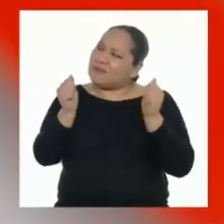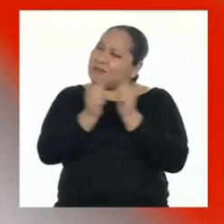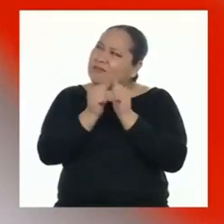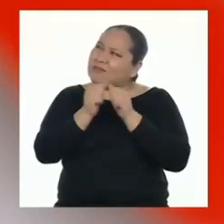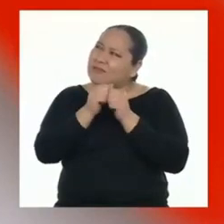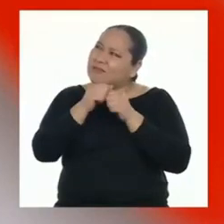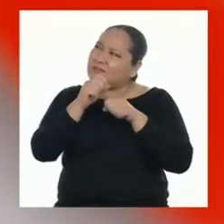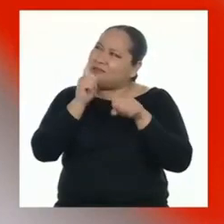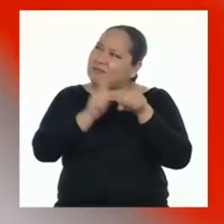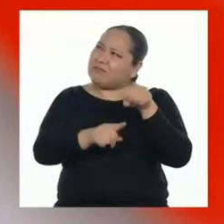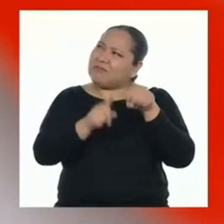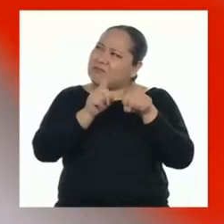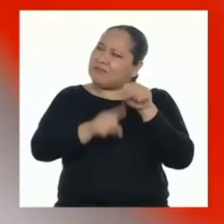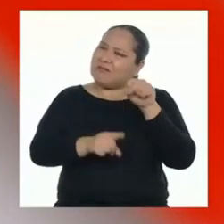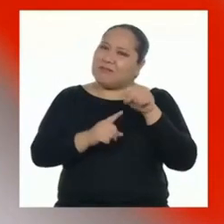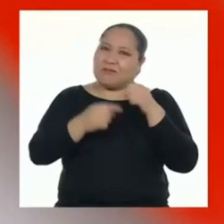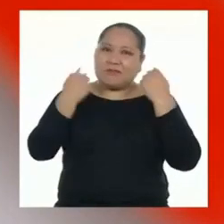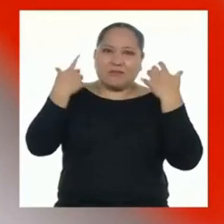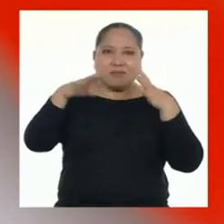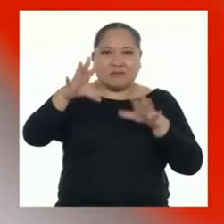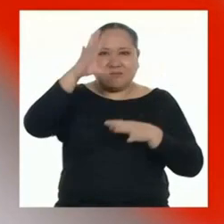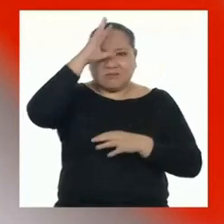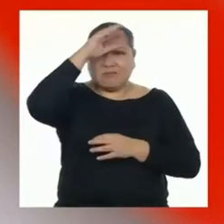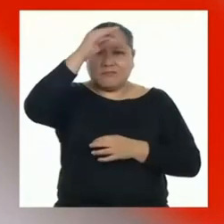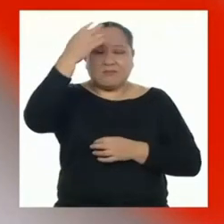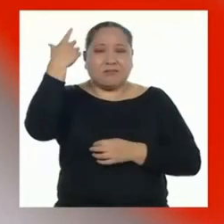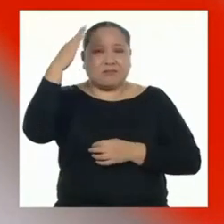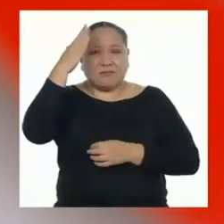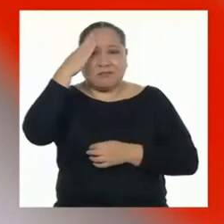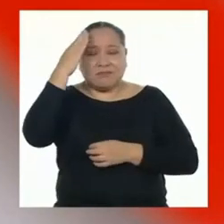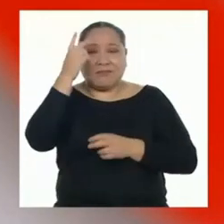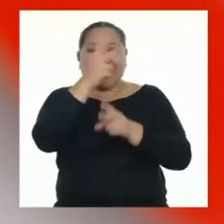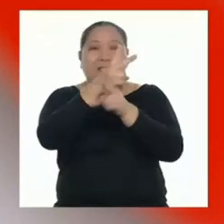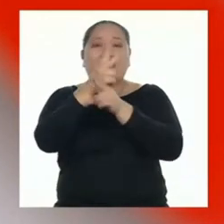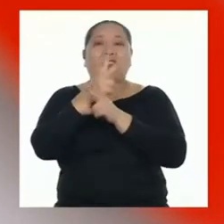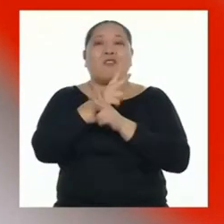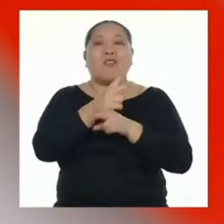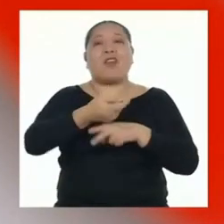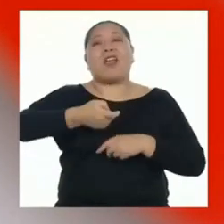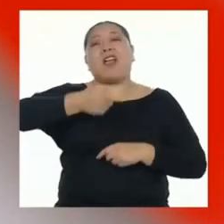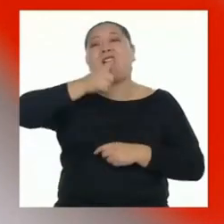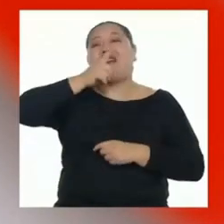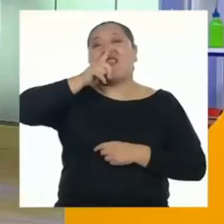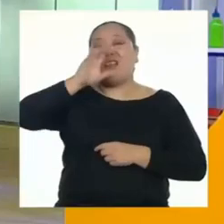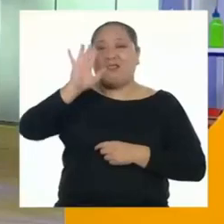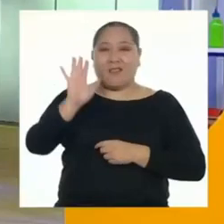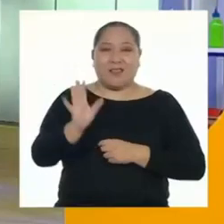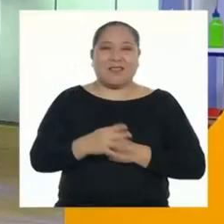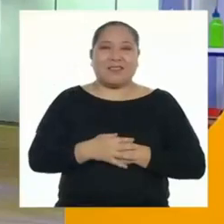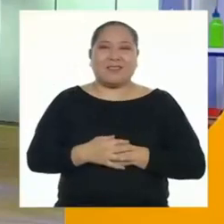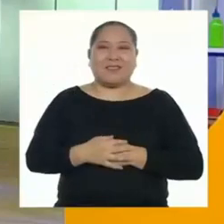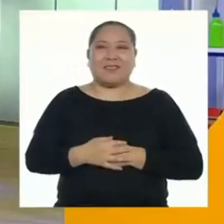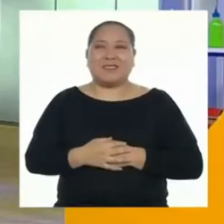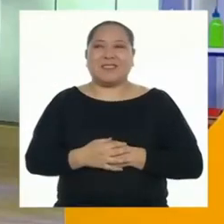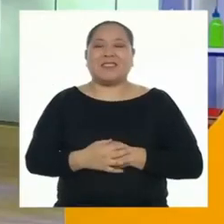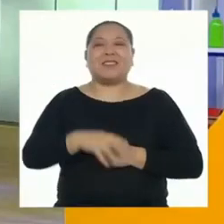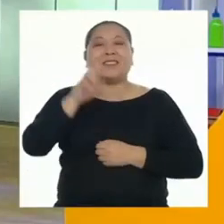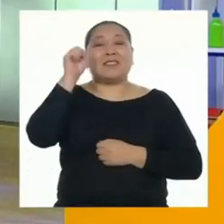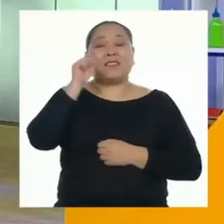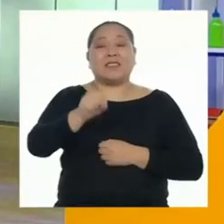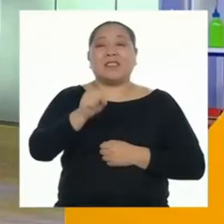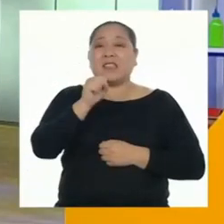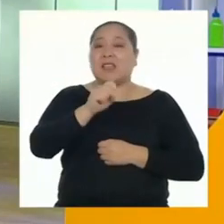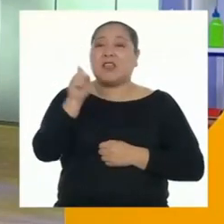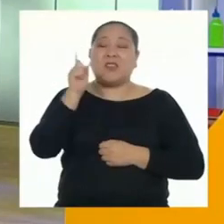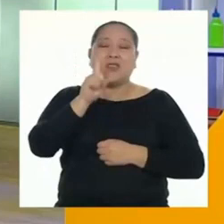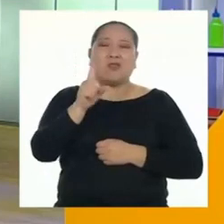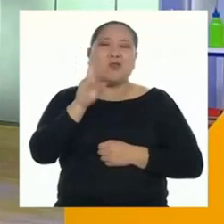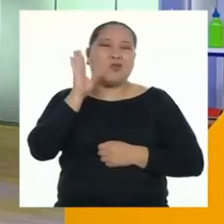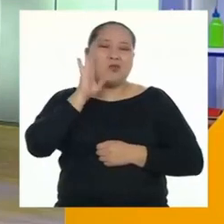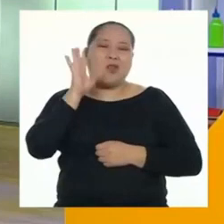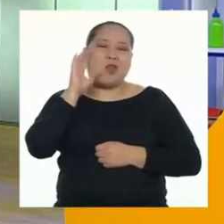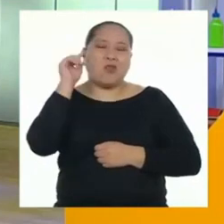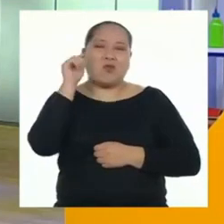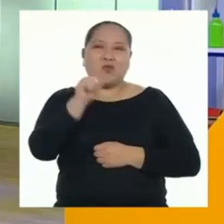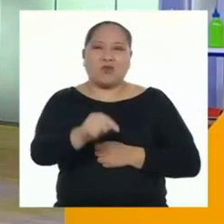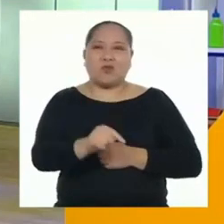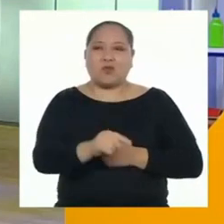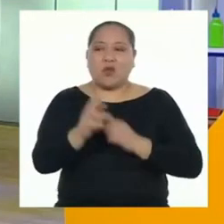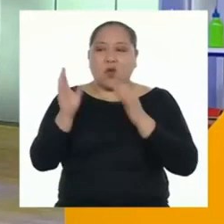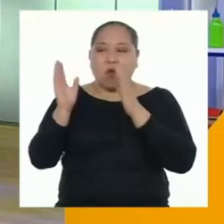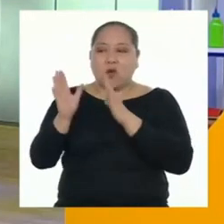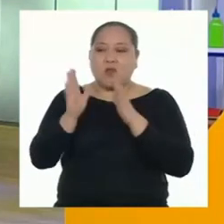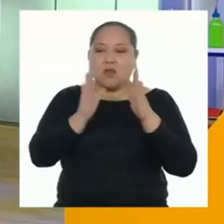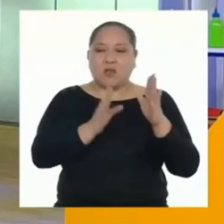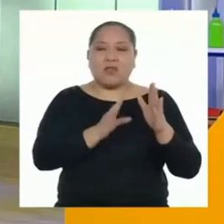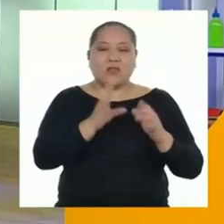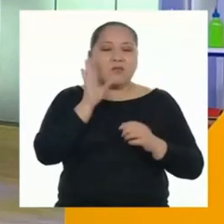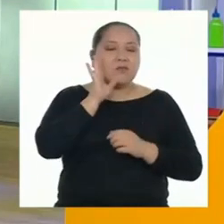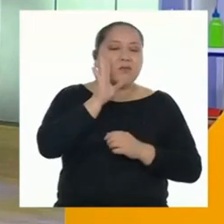encebollado. Bueno, chicas y chicos, ya saben, ¡a cuidar mucho el agua! Sí, eviten siempre contaminarla, organizando